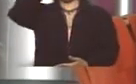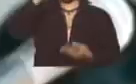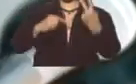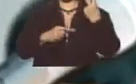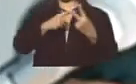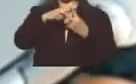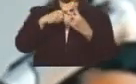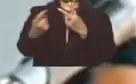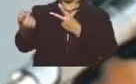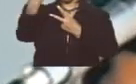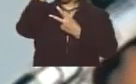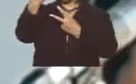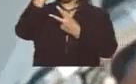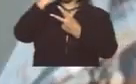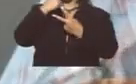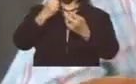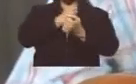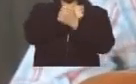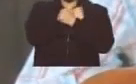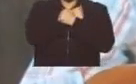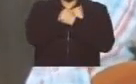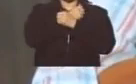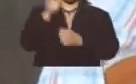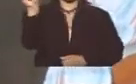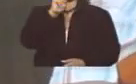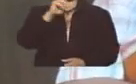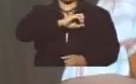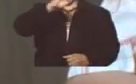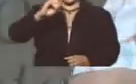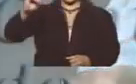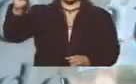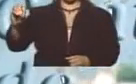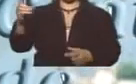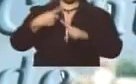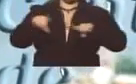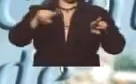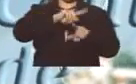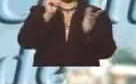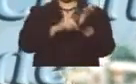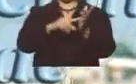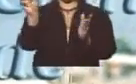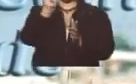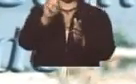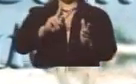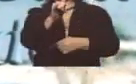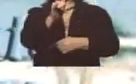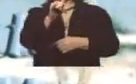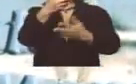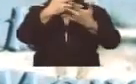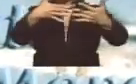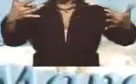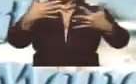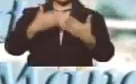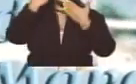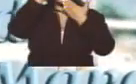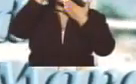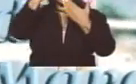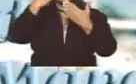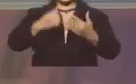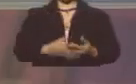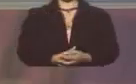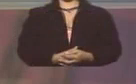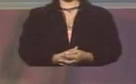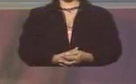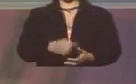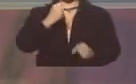a mi padre que me hayan inculcado ese amor a nuestras tradiciones orientales y por todas las tradiciones venezolanas en cada letra. Bueno, allí